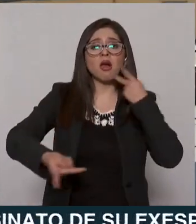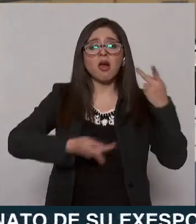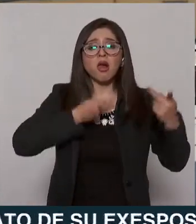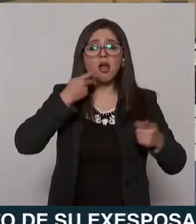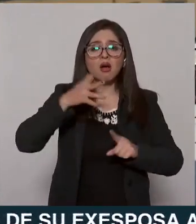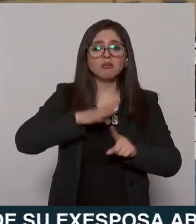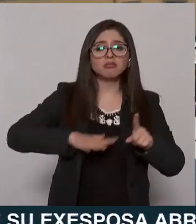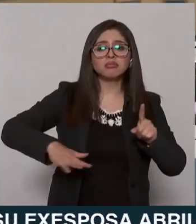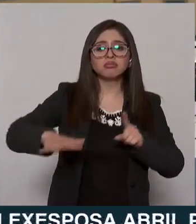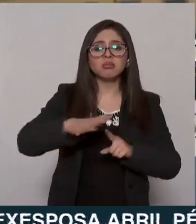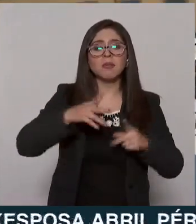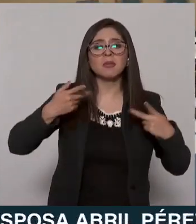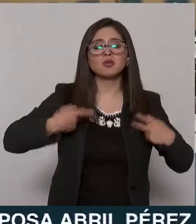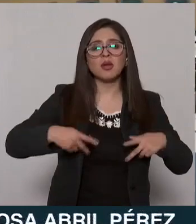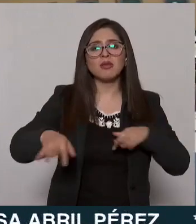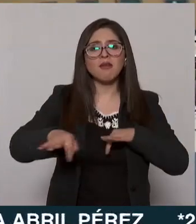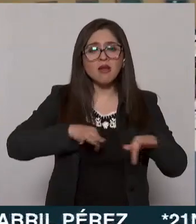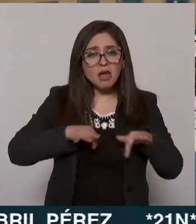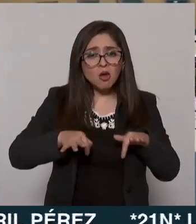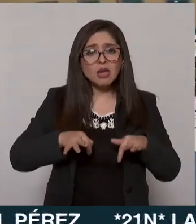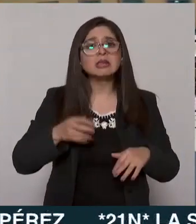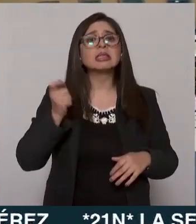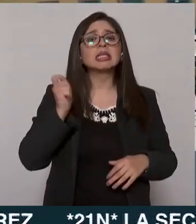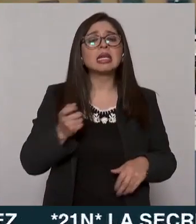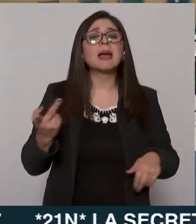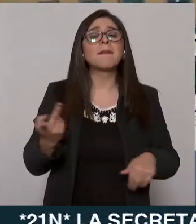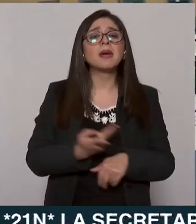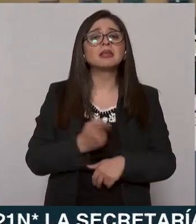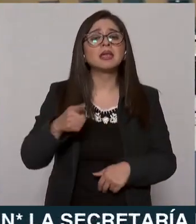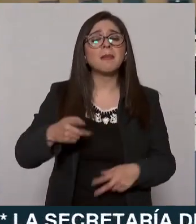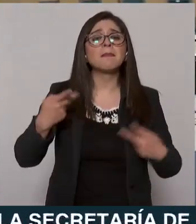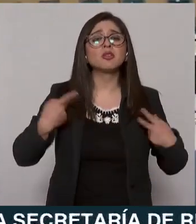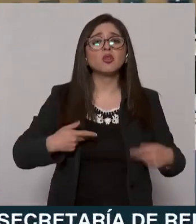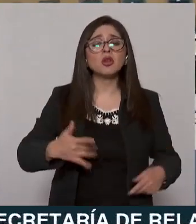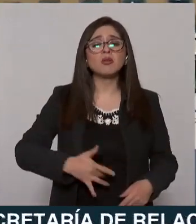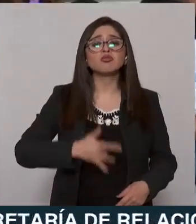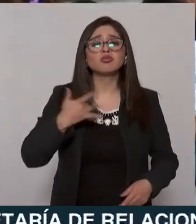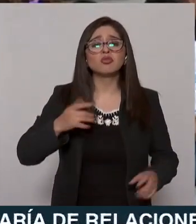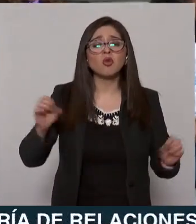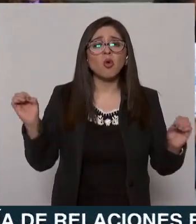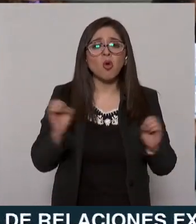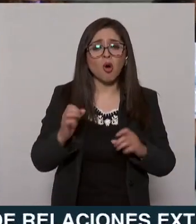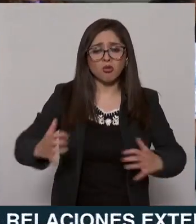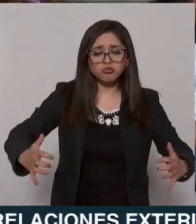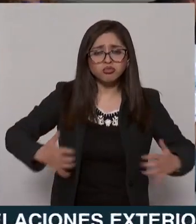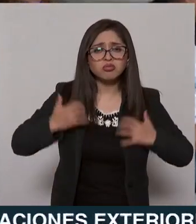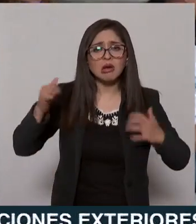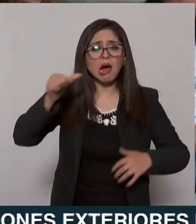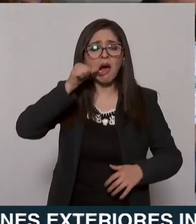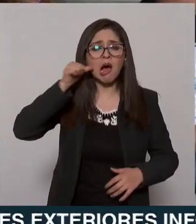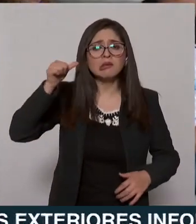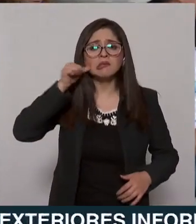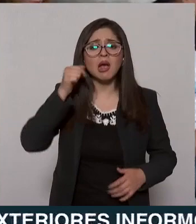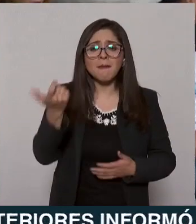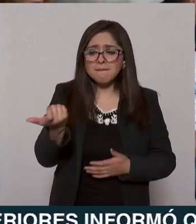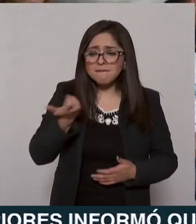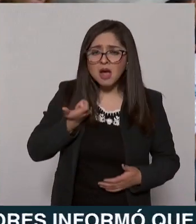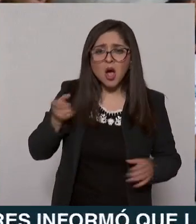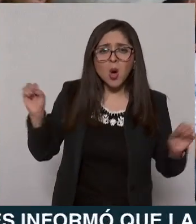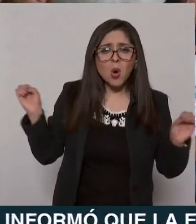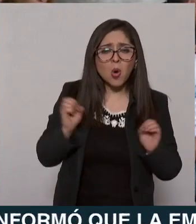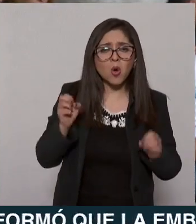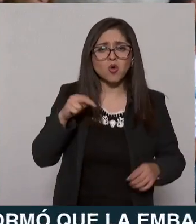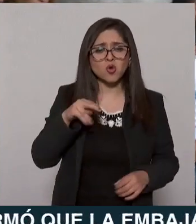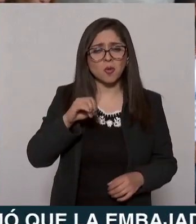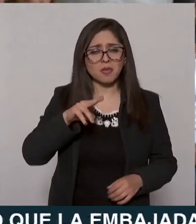cual provocó primero el enojo de quienes no recibieron el día de ayer sus pagos de